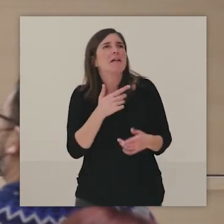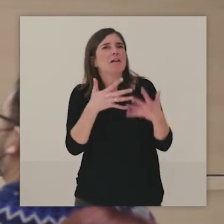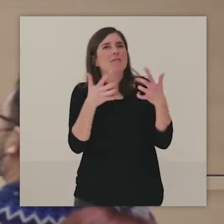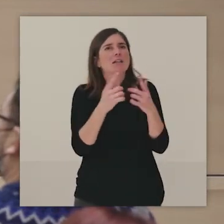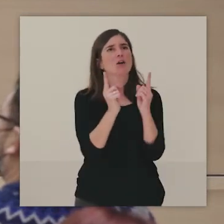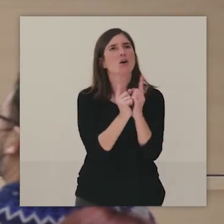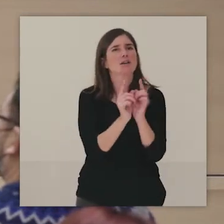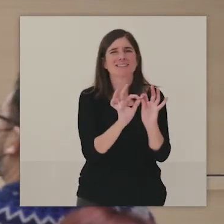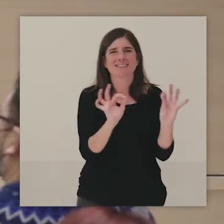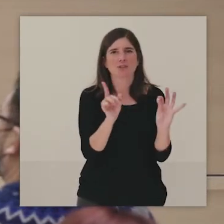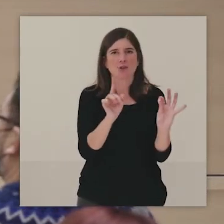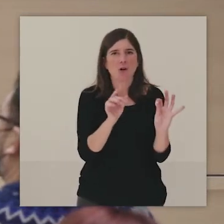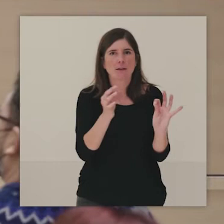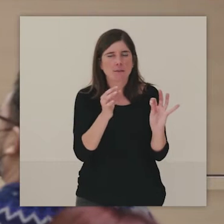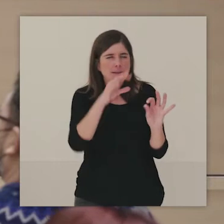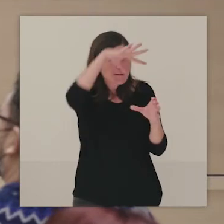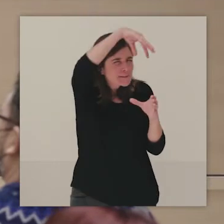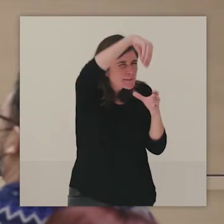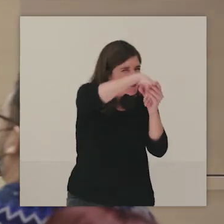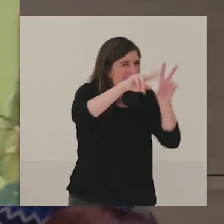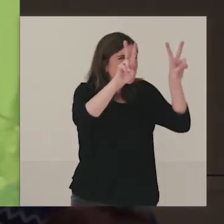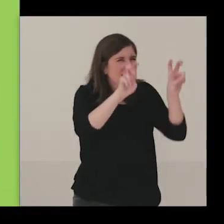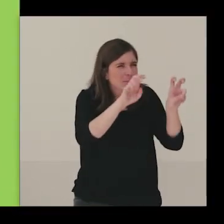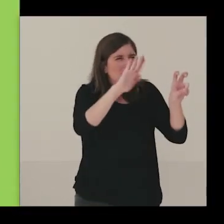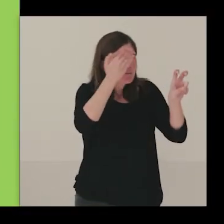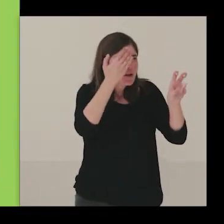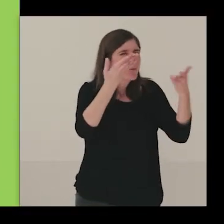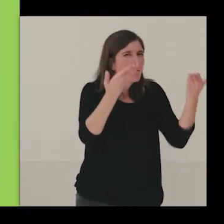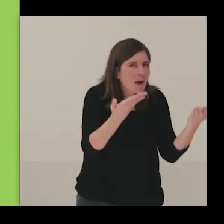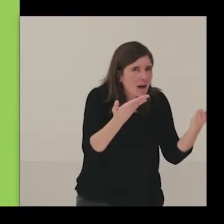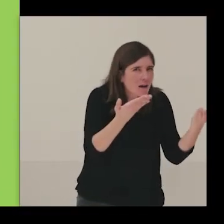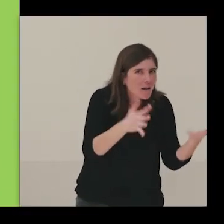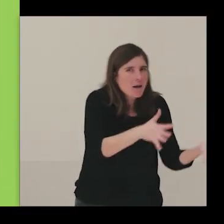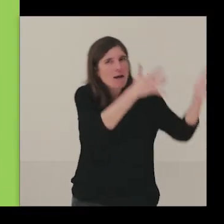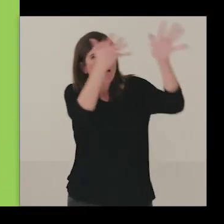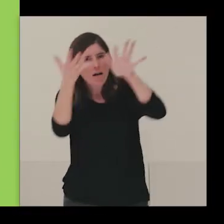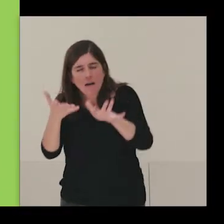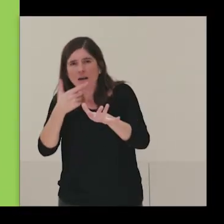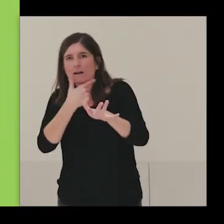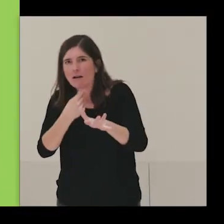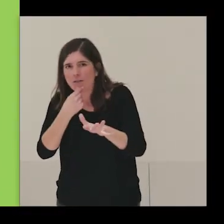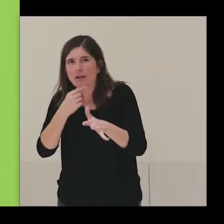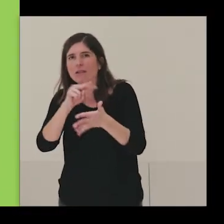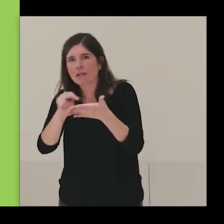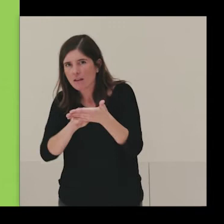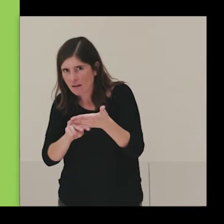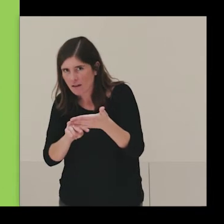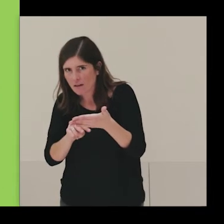la pena. Entonces, debemos verlo siempre como una herramienta de accesibilidad que sea complementaria, porque esto también